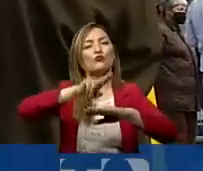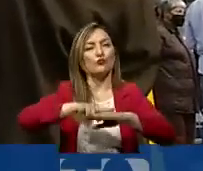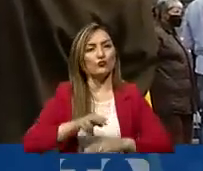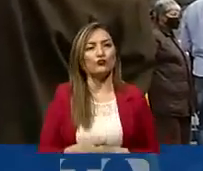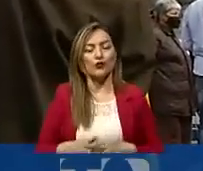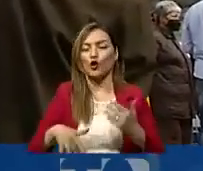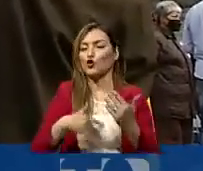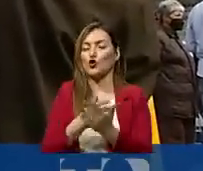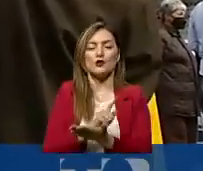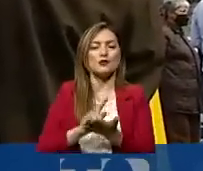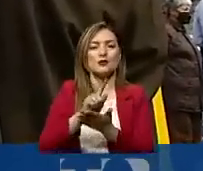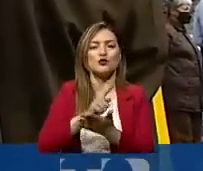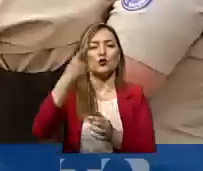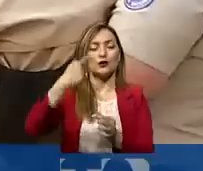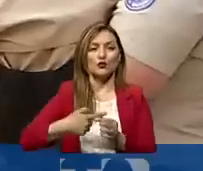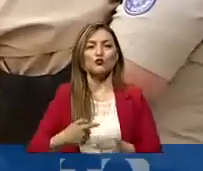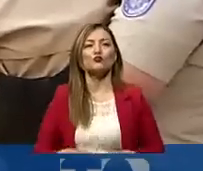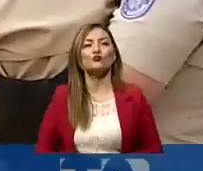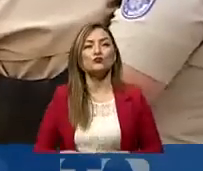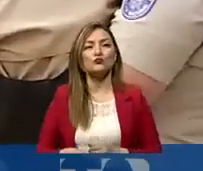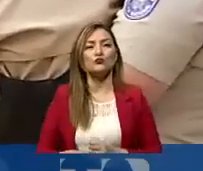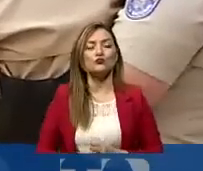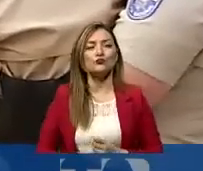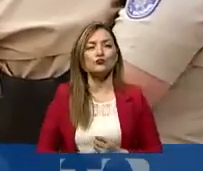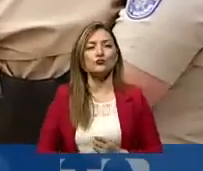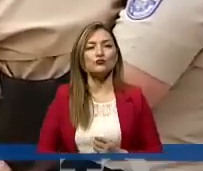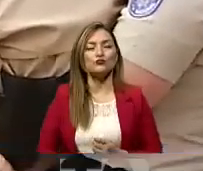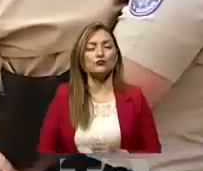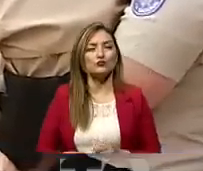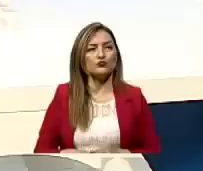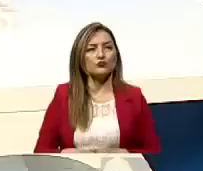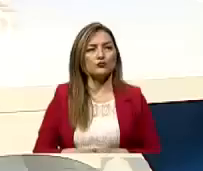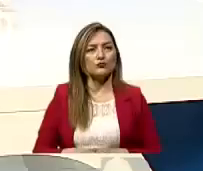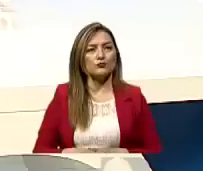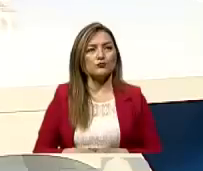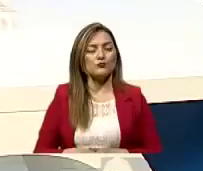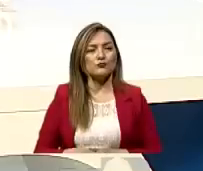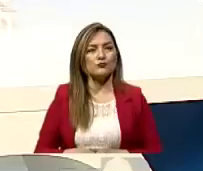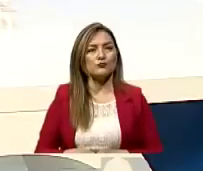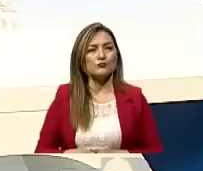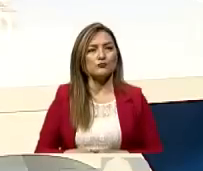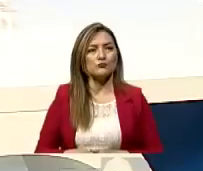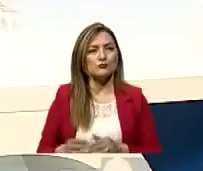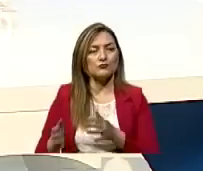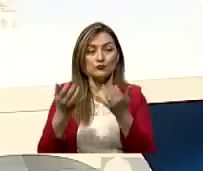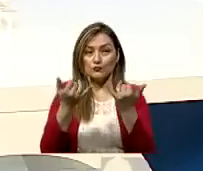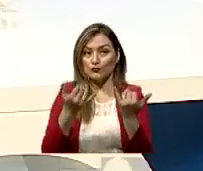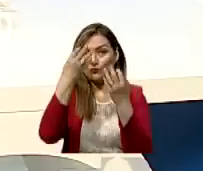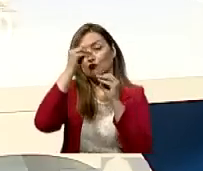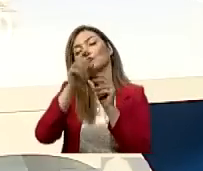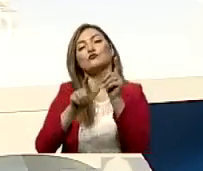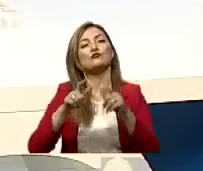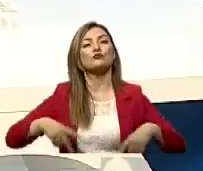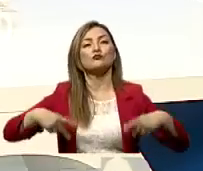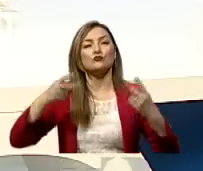en todos los distritos de la ciudad. En Quito, Paul Coello, 24 horas. Ahora les contamos que habitantes de